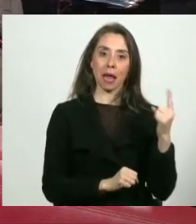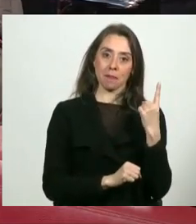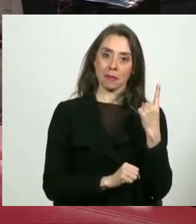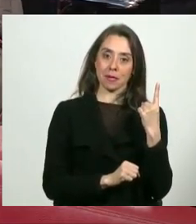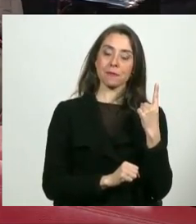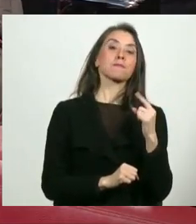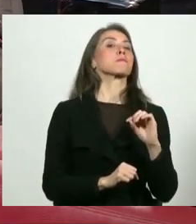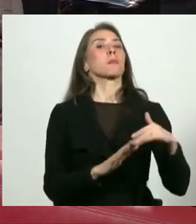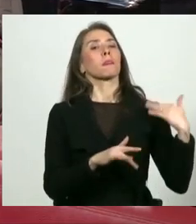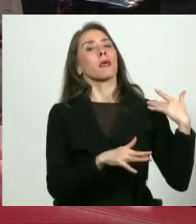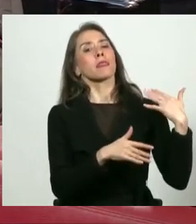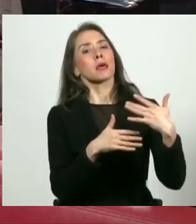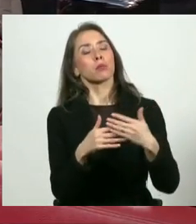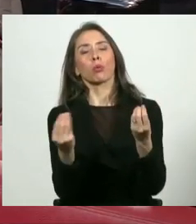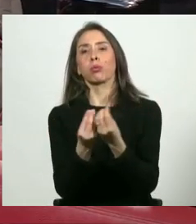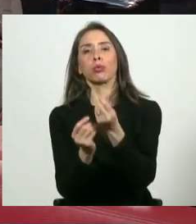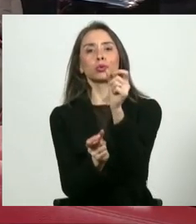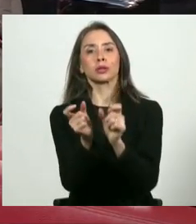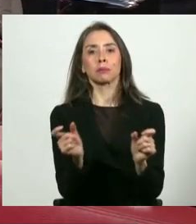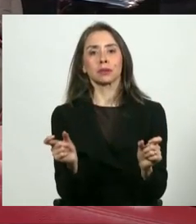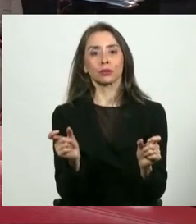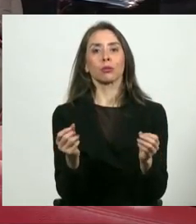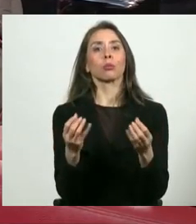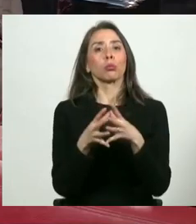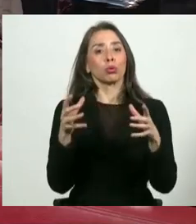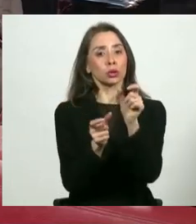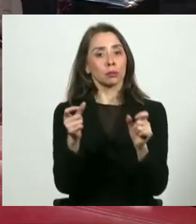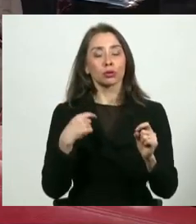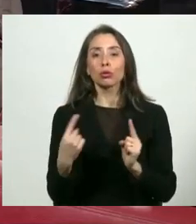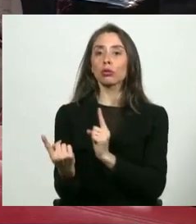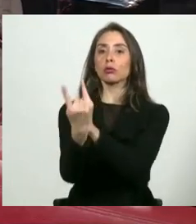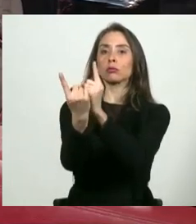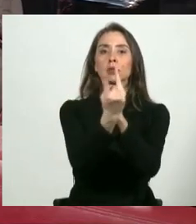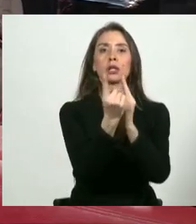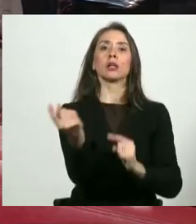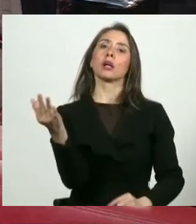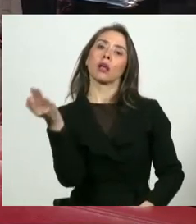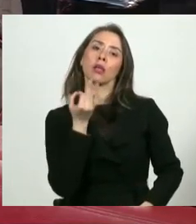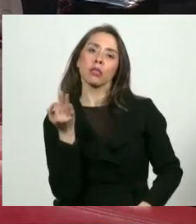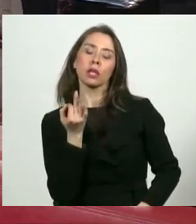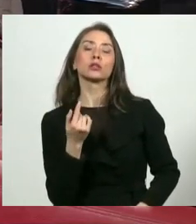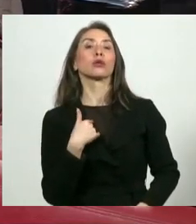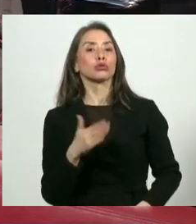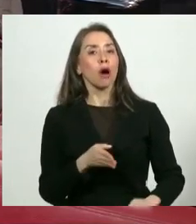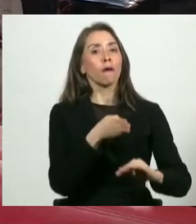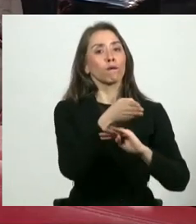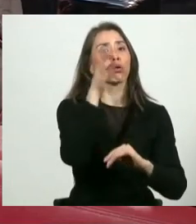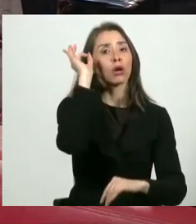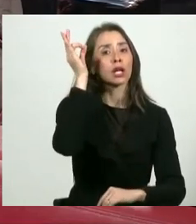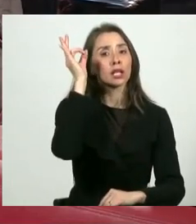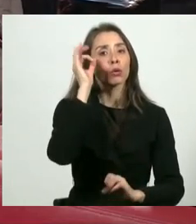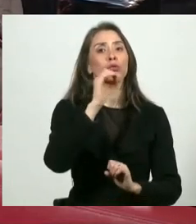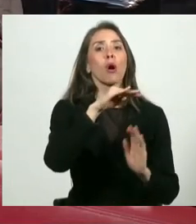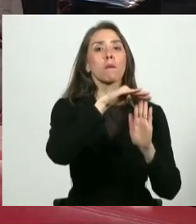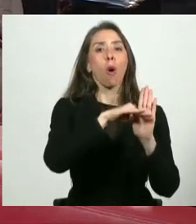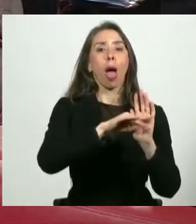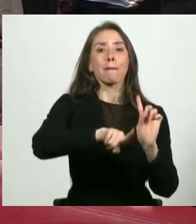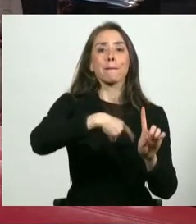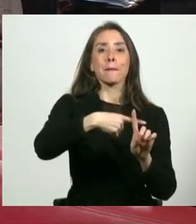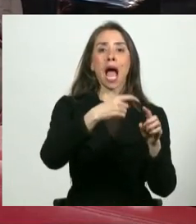Después, muchas personas, porque mucha gente con la que me encuentro me dice, nosotros sostuvimos reuniones con Más Capaz,